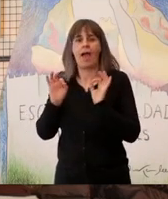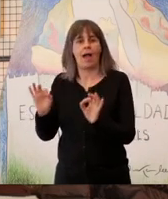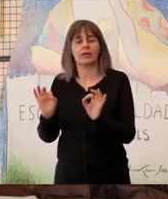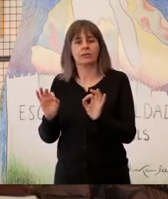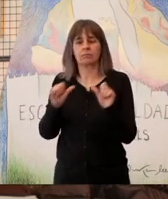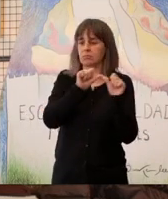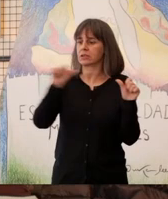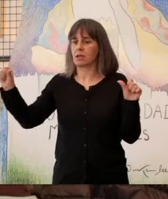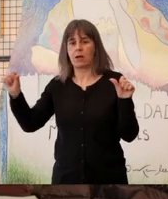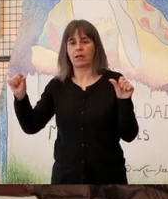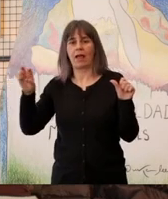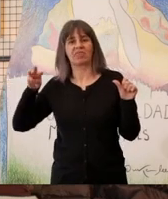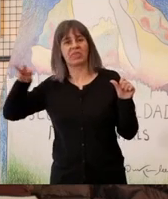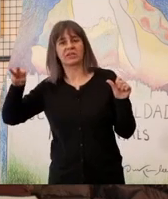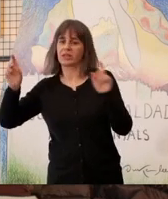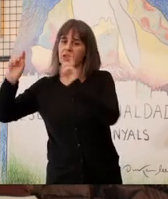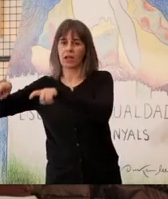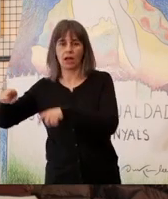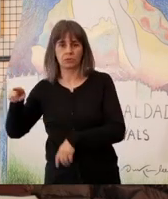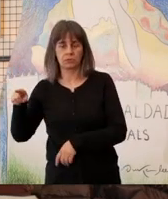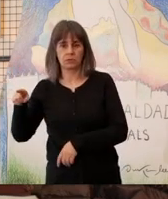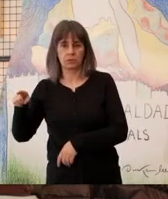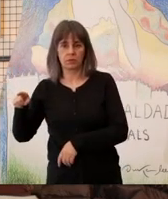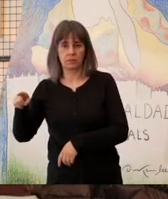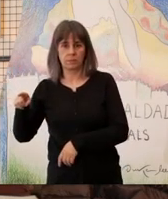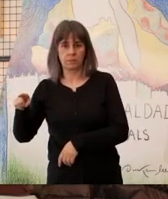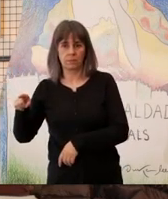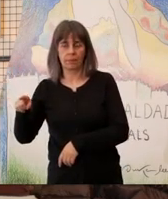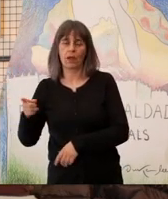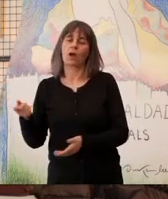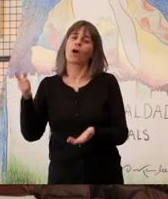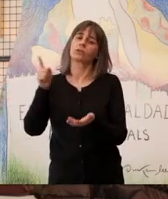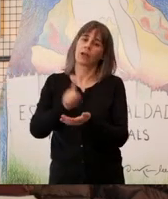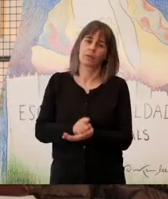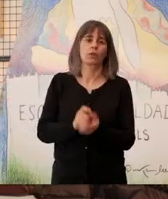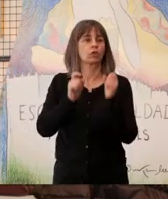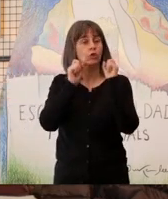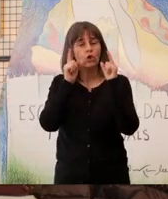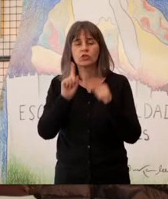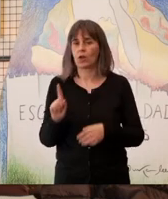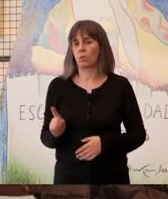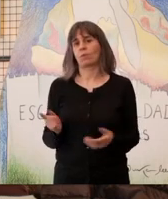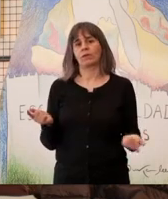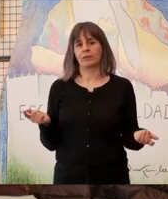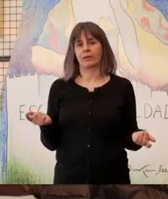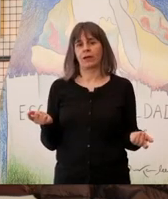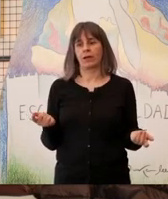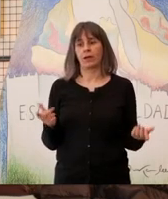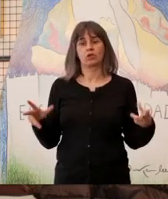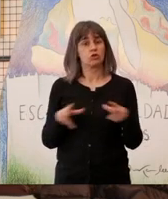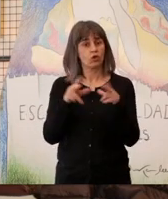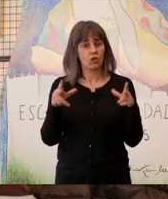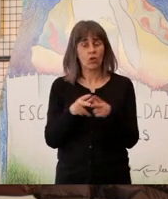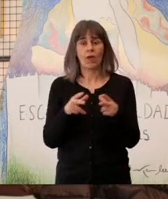tres días de fiesta Es decir de nuevo no se tiene en cuenta que la sociedad